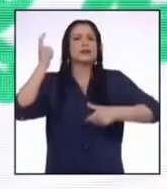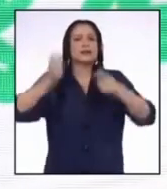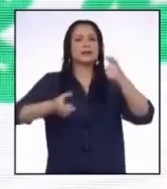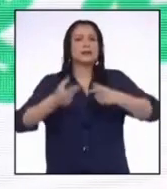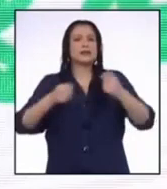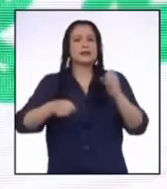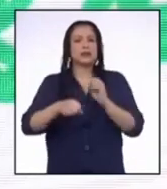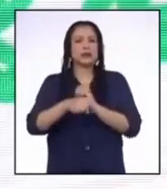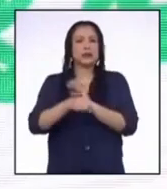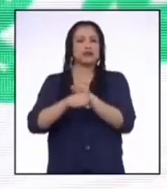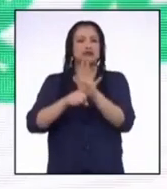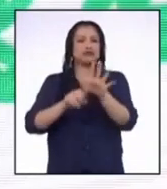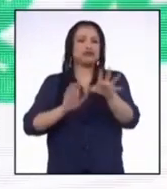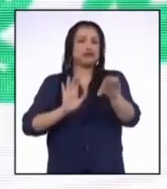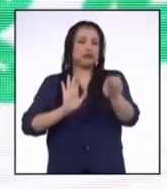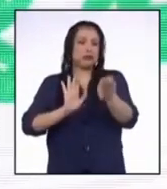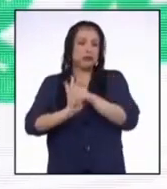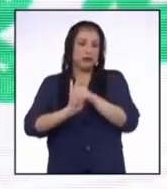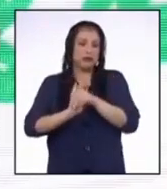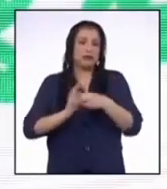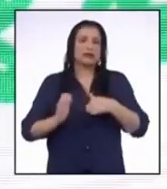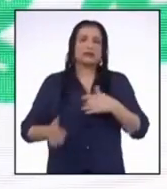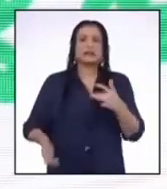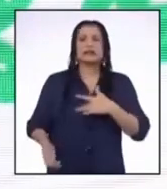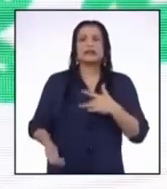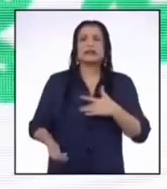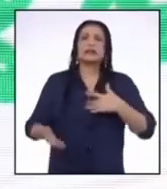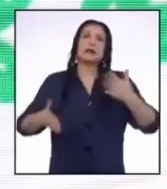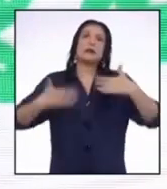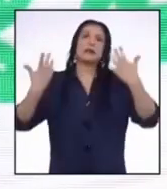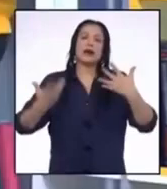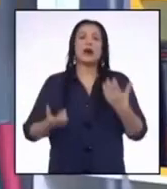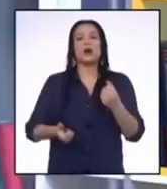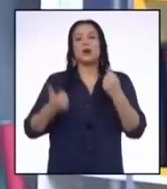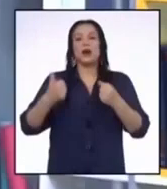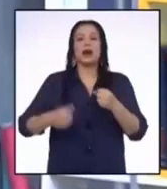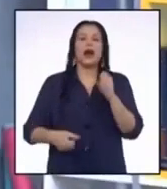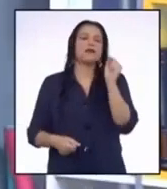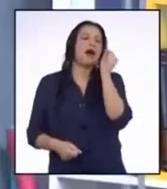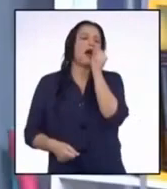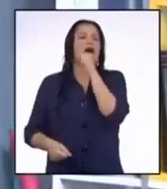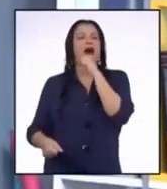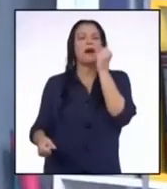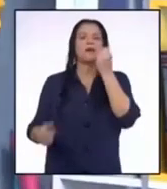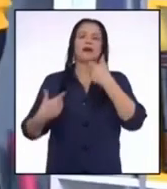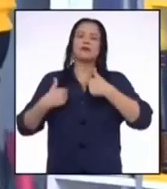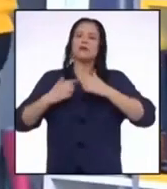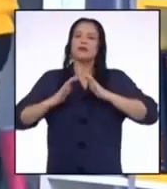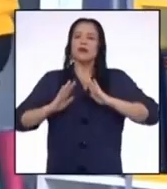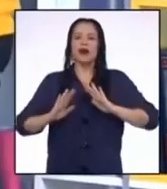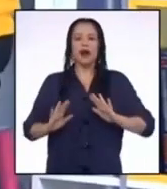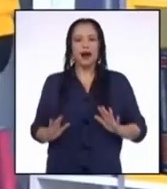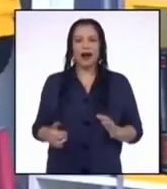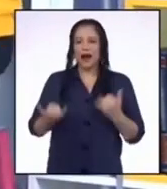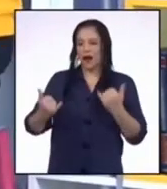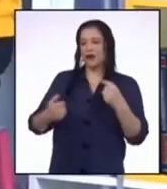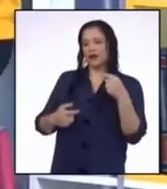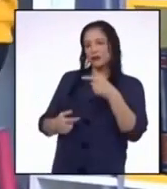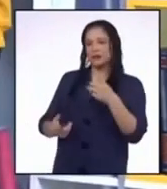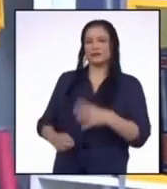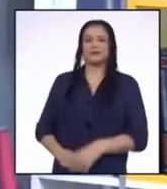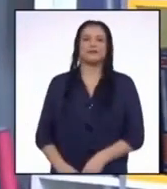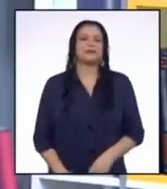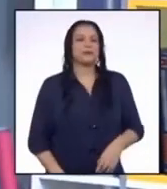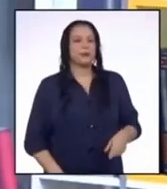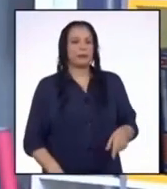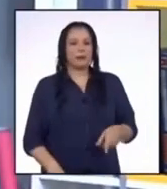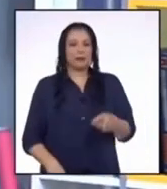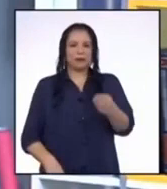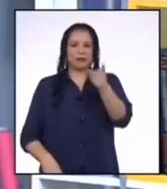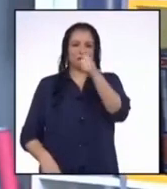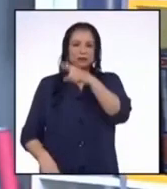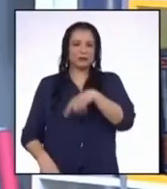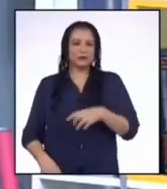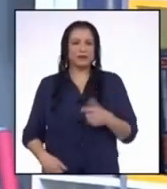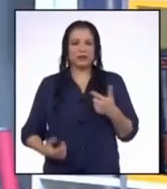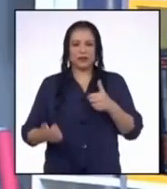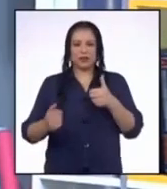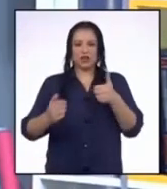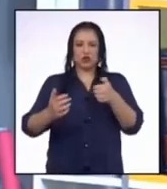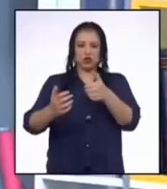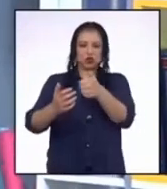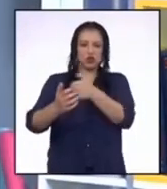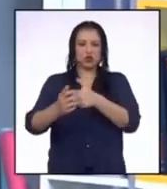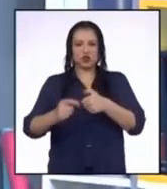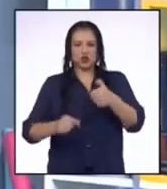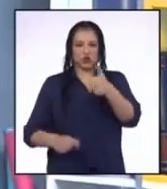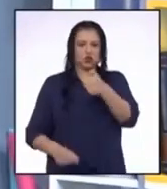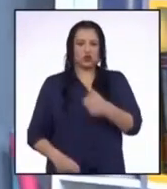COVID-19. Y para sentirme mejor, pues me puse a cantar. Que eso bien. me relaja. Muy Bueno, bien, es su turno, Junior. Ok, voy. A ver. Primero